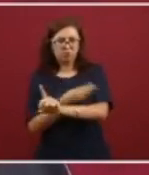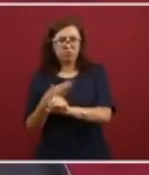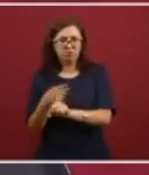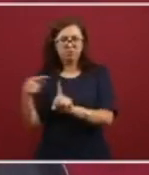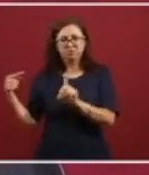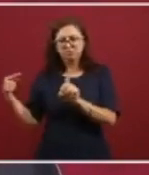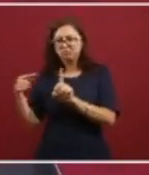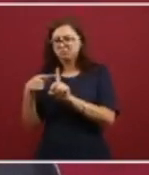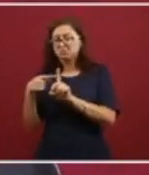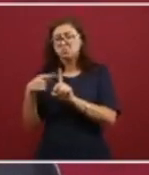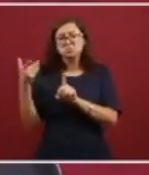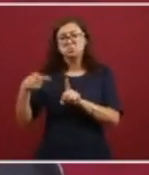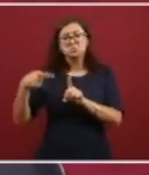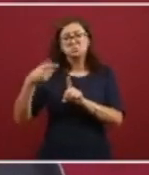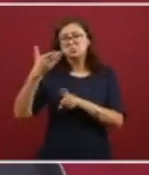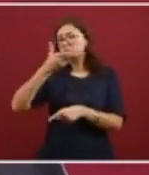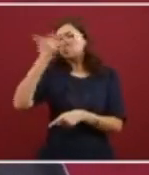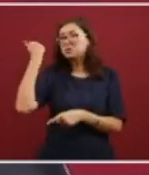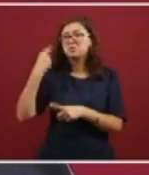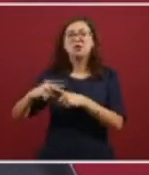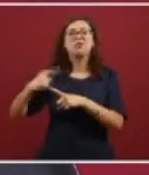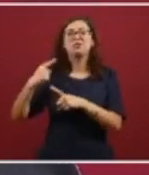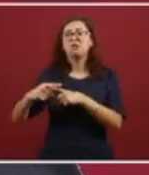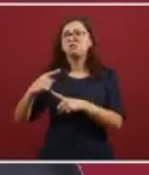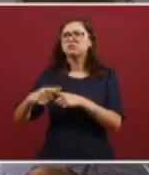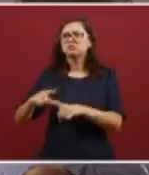de quienes ganaban.